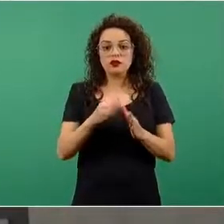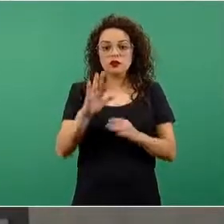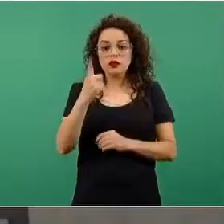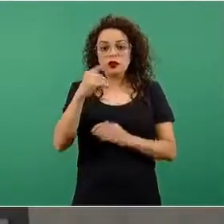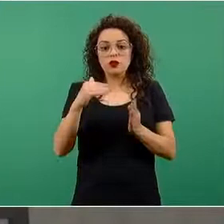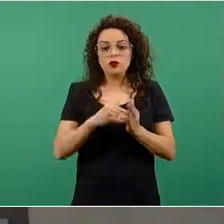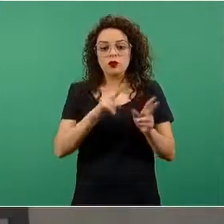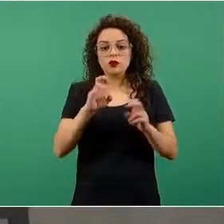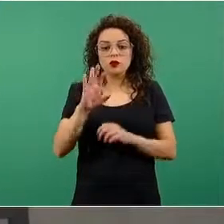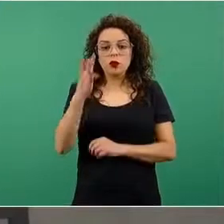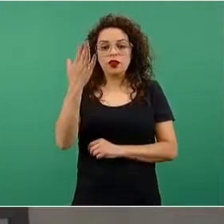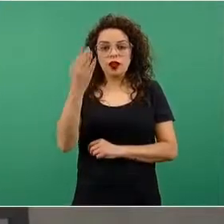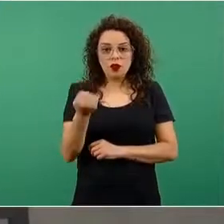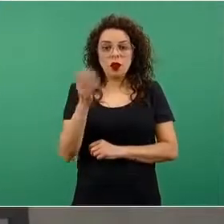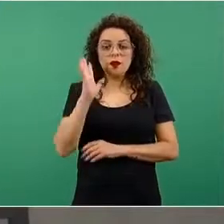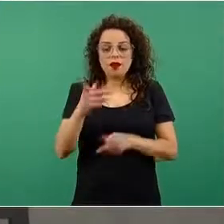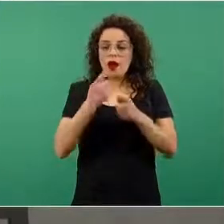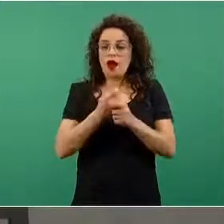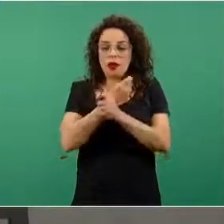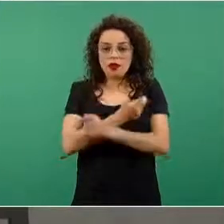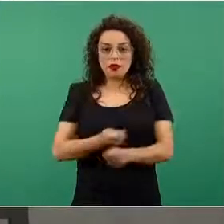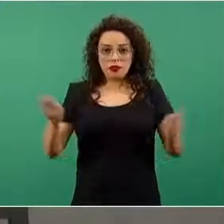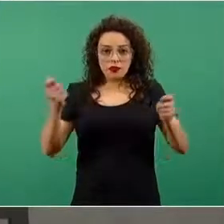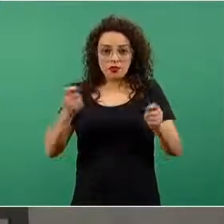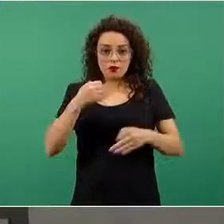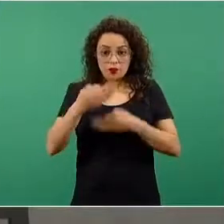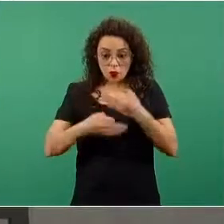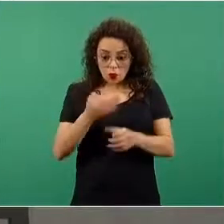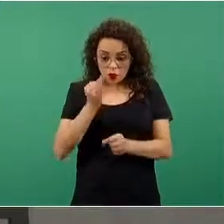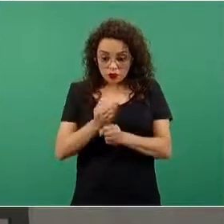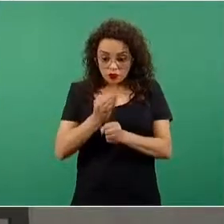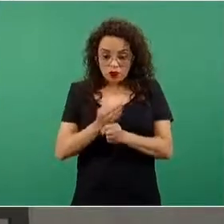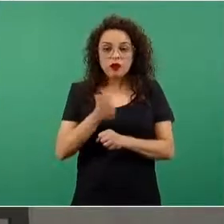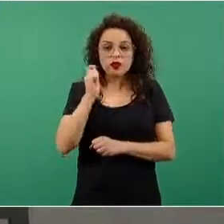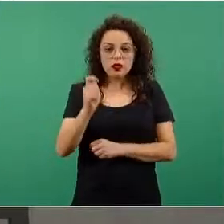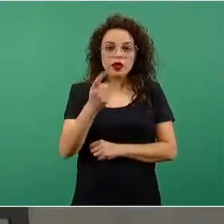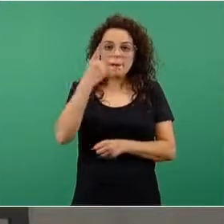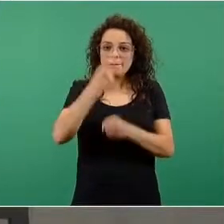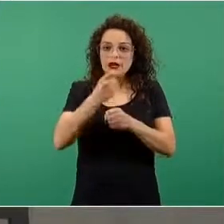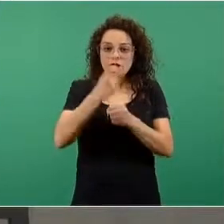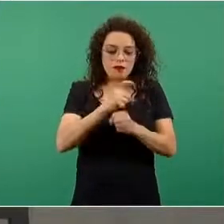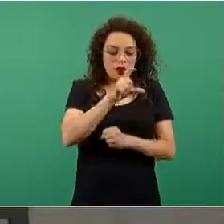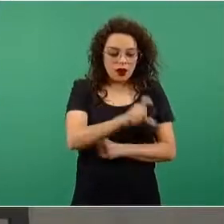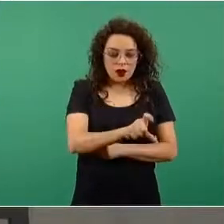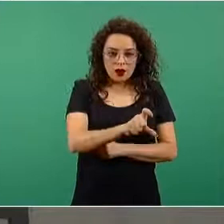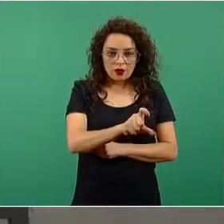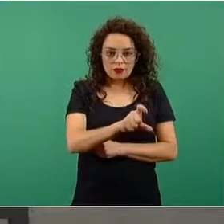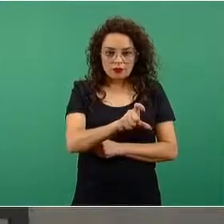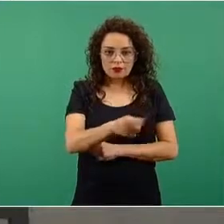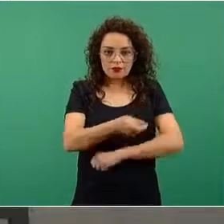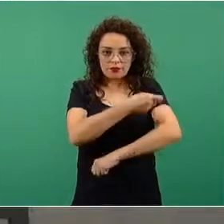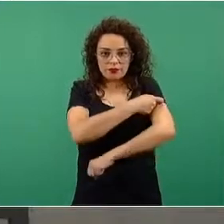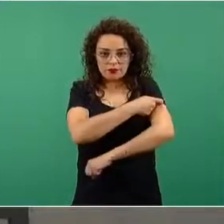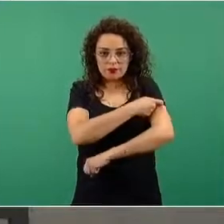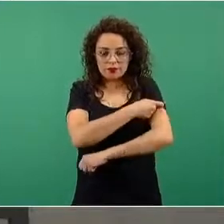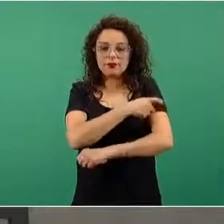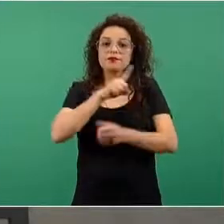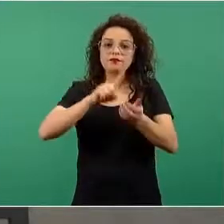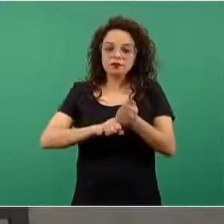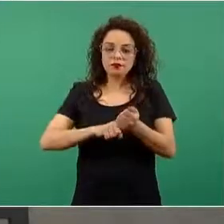2.051.259 vacunas que han sido administradas, todas son en este momento primera dosis, pero esto representa arriba del